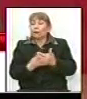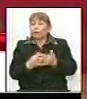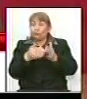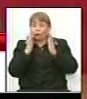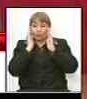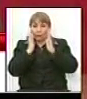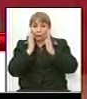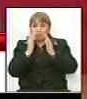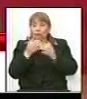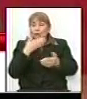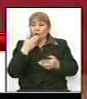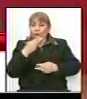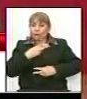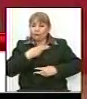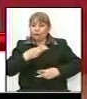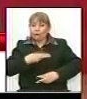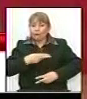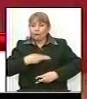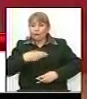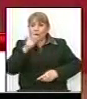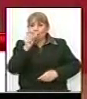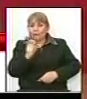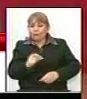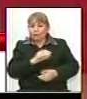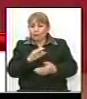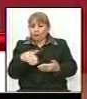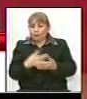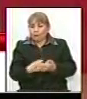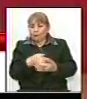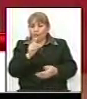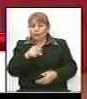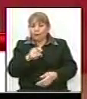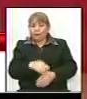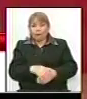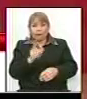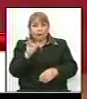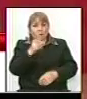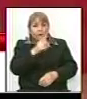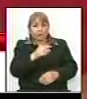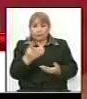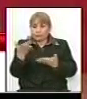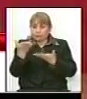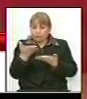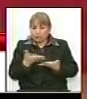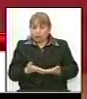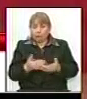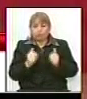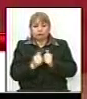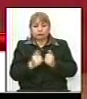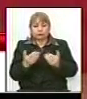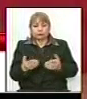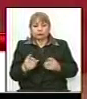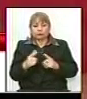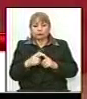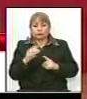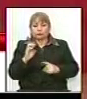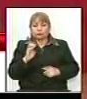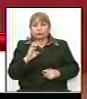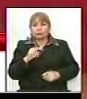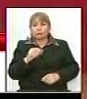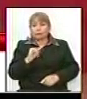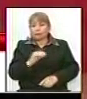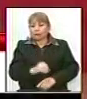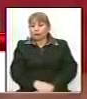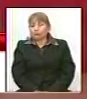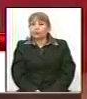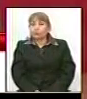una atención más humana, que es lo que todos necesitamos. Y también a ustedes, bienvenidas, aquí el equipo técnico que